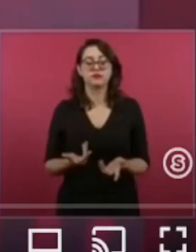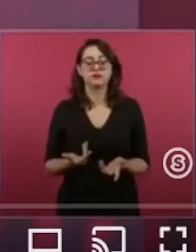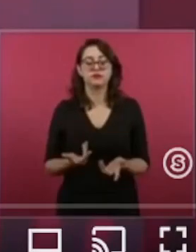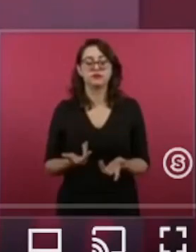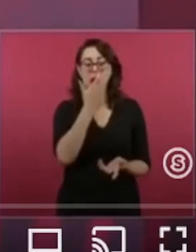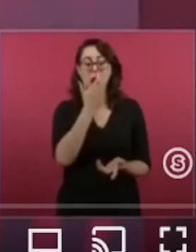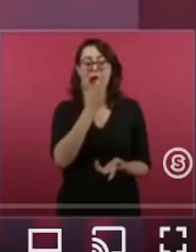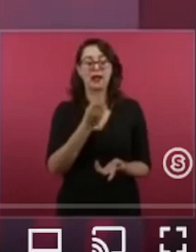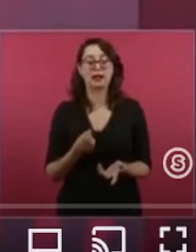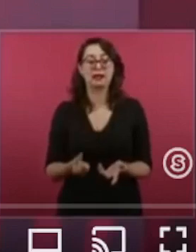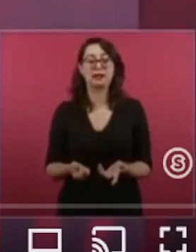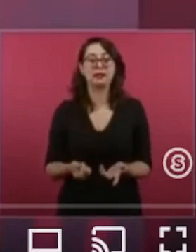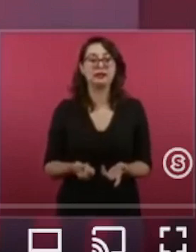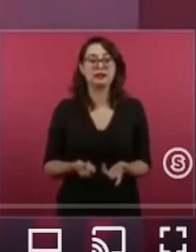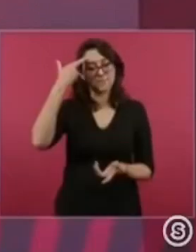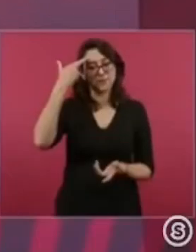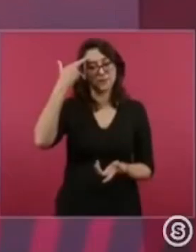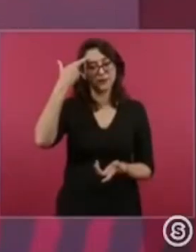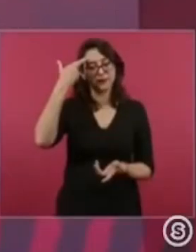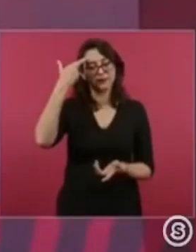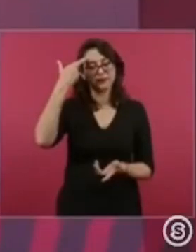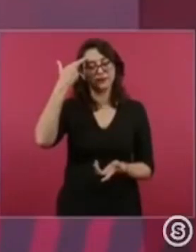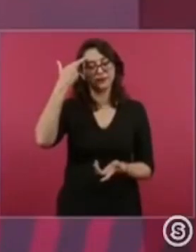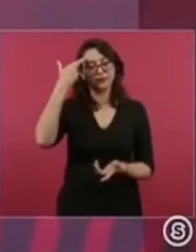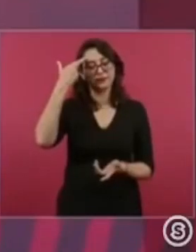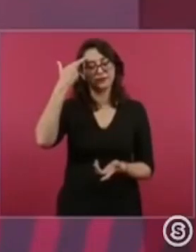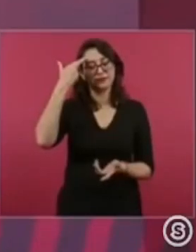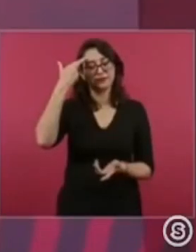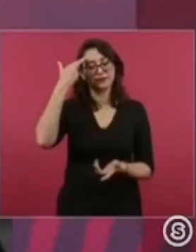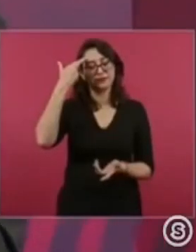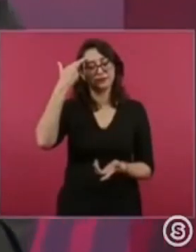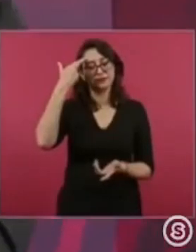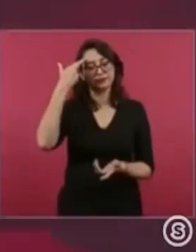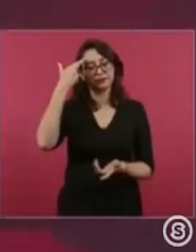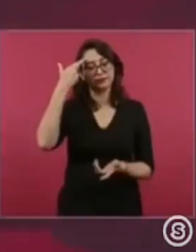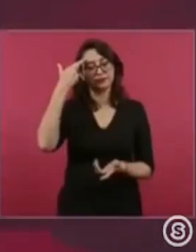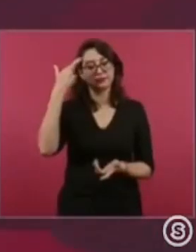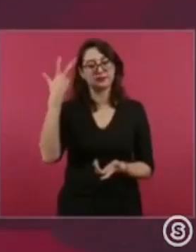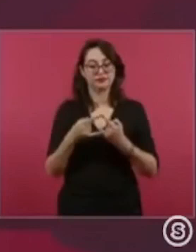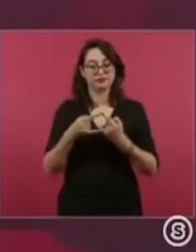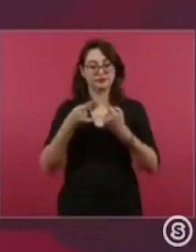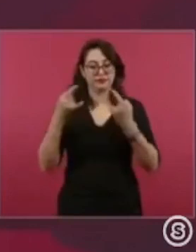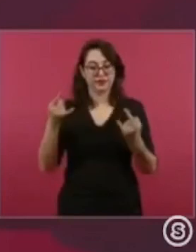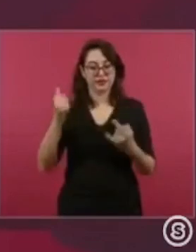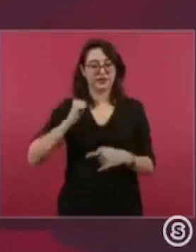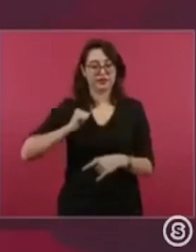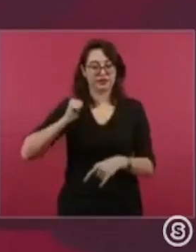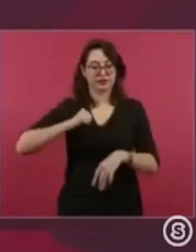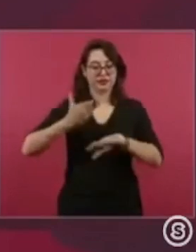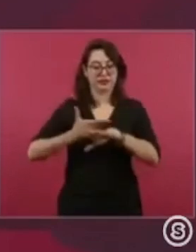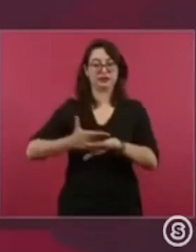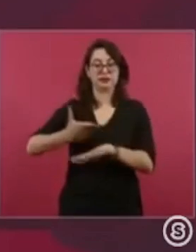las PASO, ¿no? De que, otras cosas, Hitler se levanta, se consolida